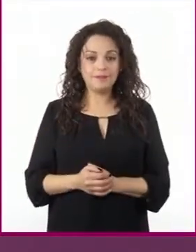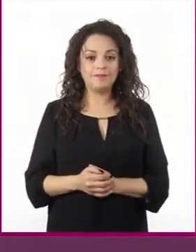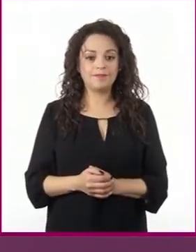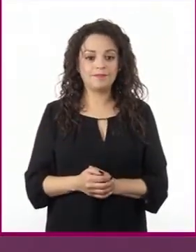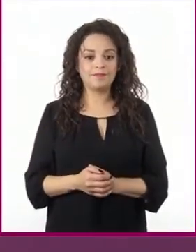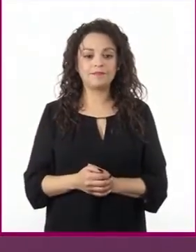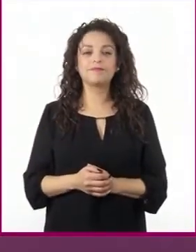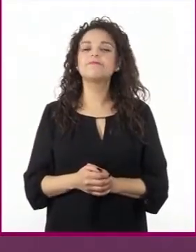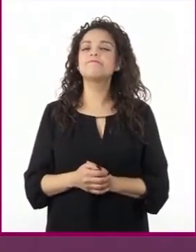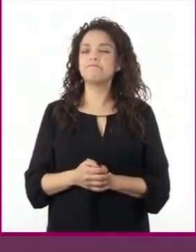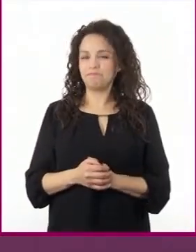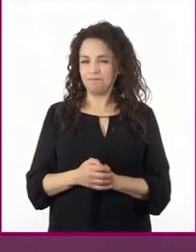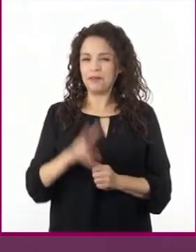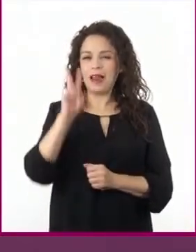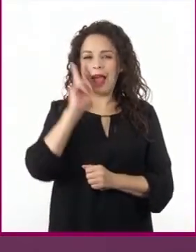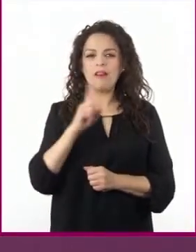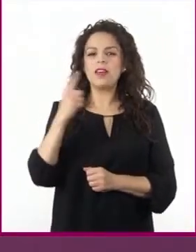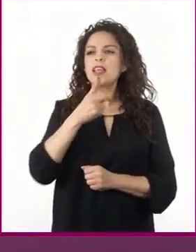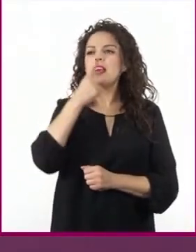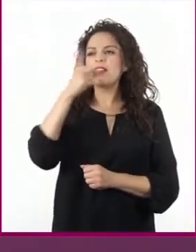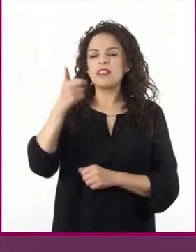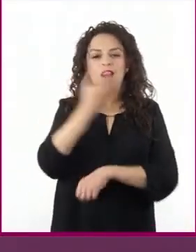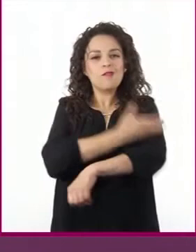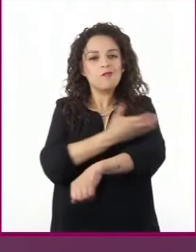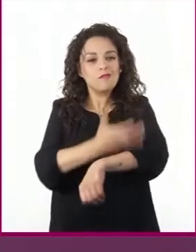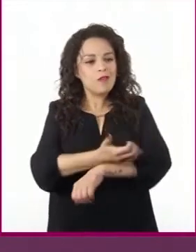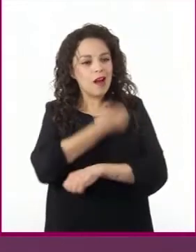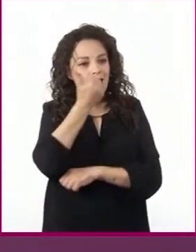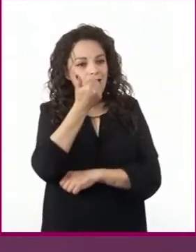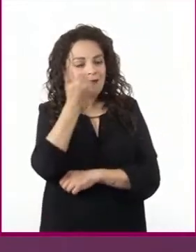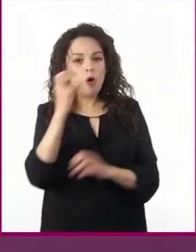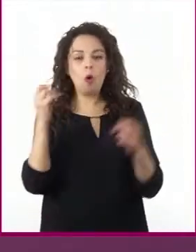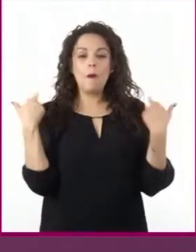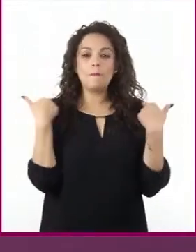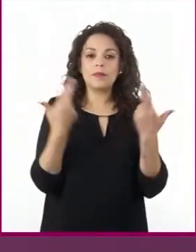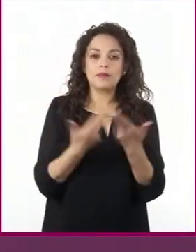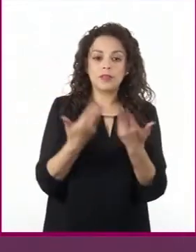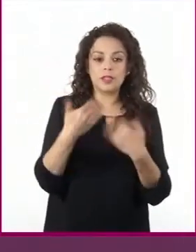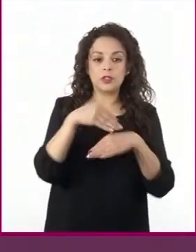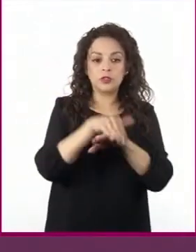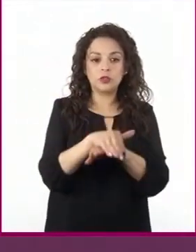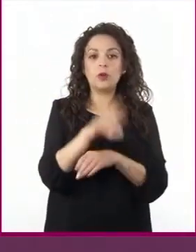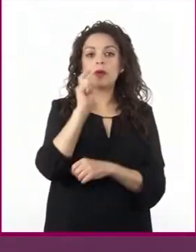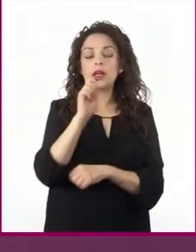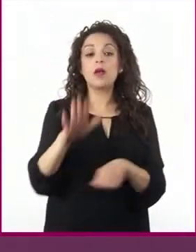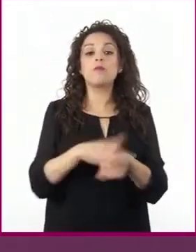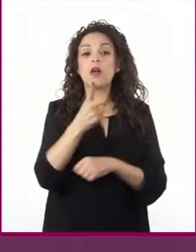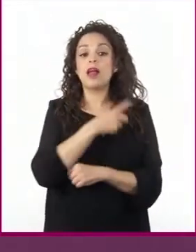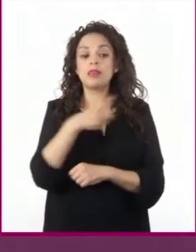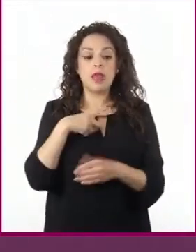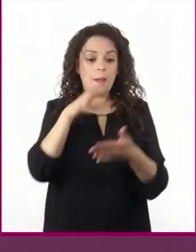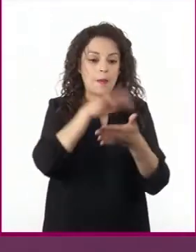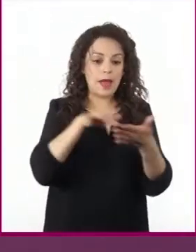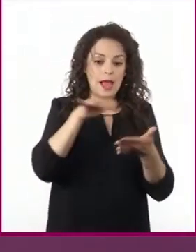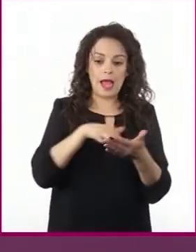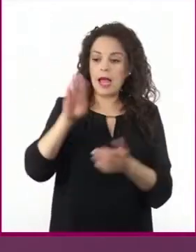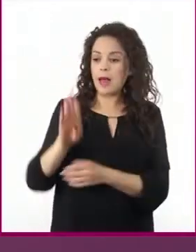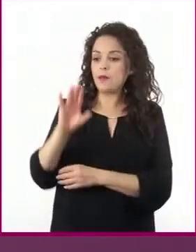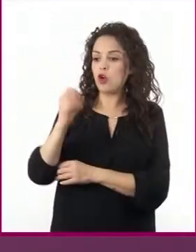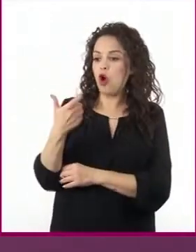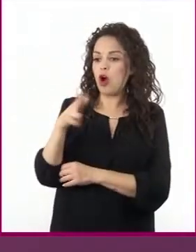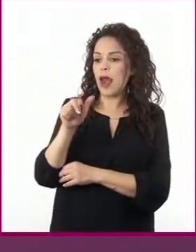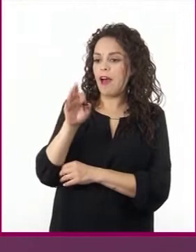qué dicen sus compañeros, alumnos, alumnas y profesores acerca de por qué leer biografías y qué